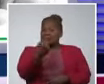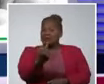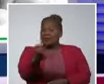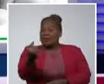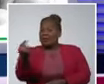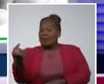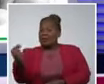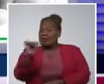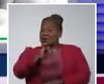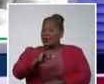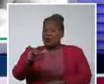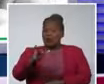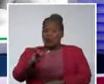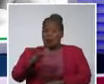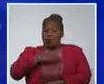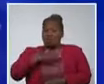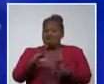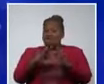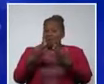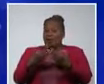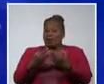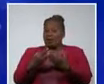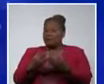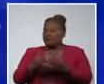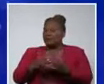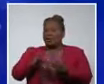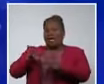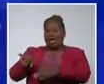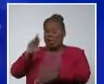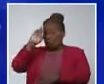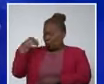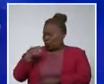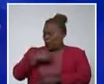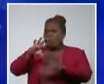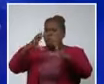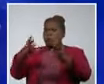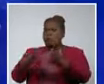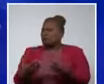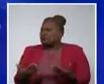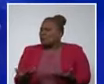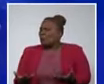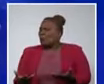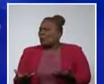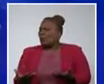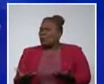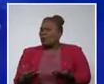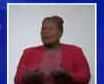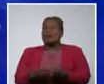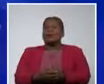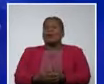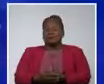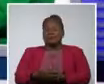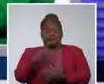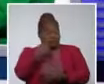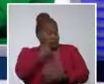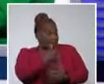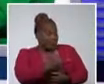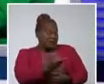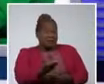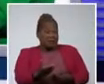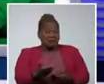el escenario de nuestras familias. Doctor, el mundo, ¿qué dicen las estadísticas esta mañana? Mira, Lázaro, el mundo, bueno,